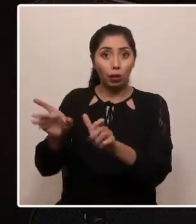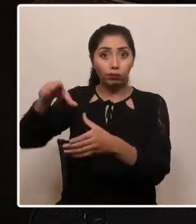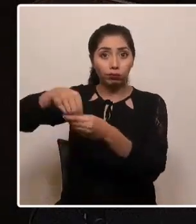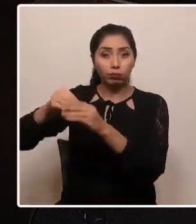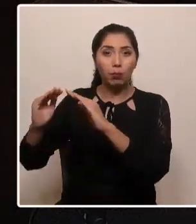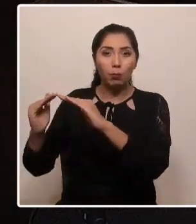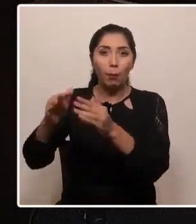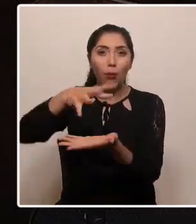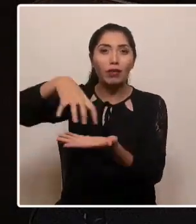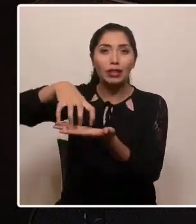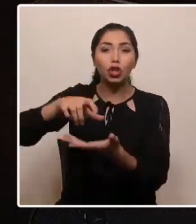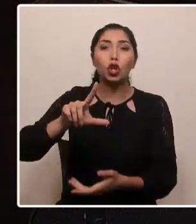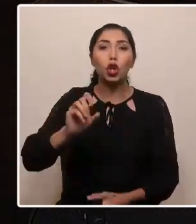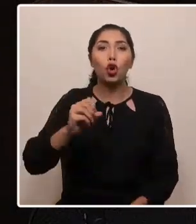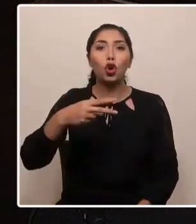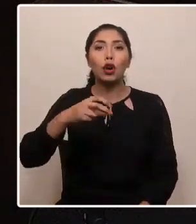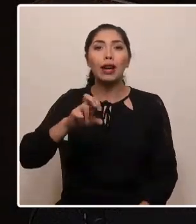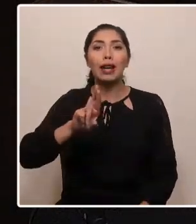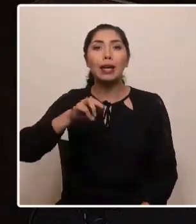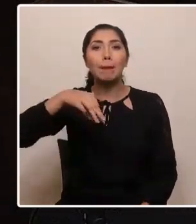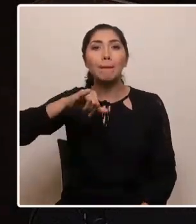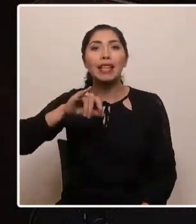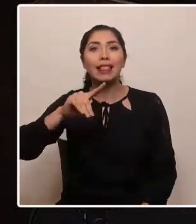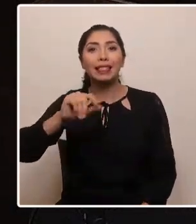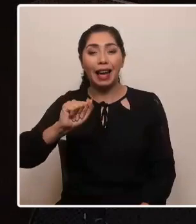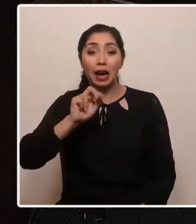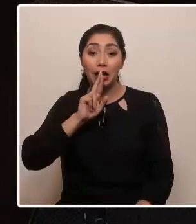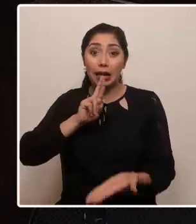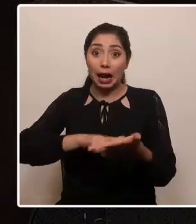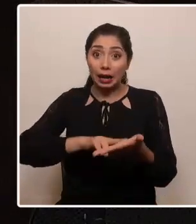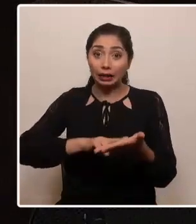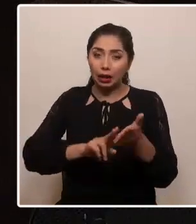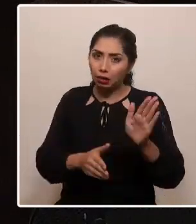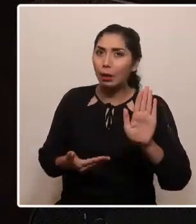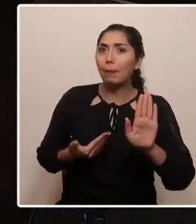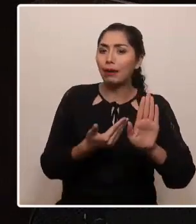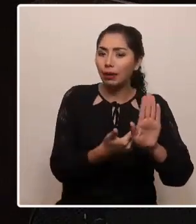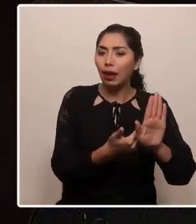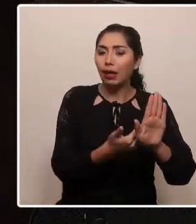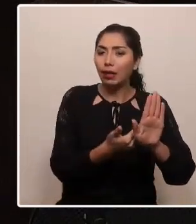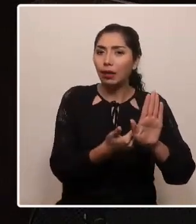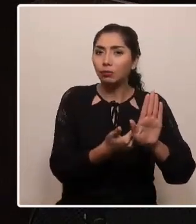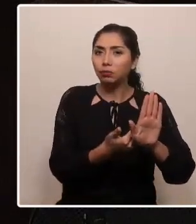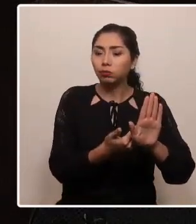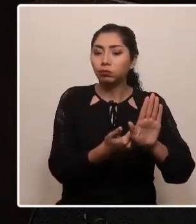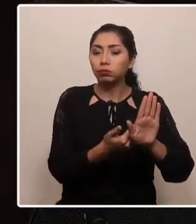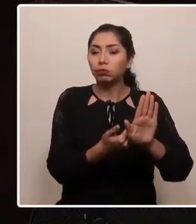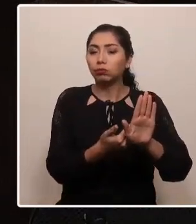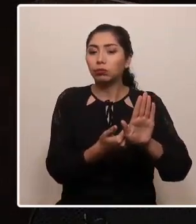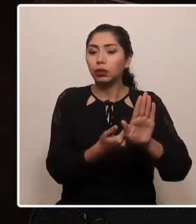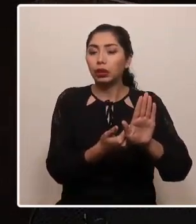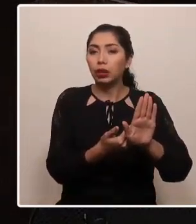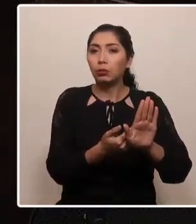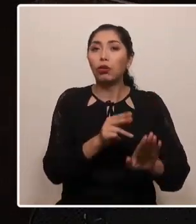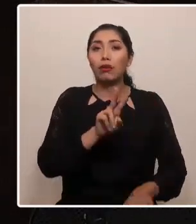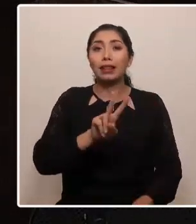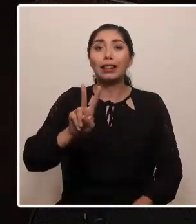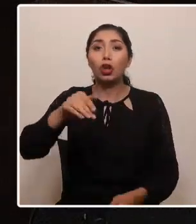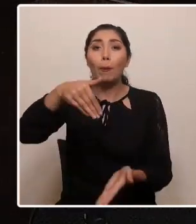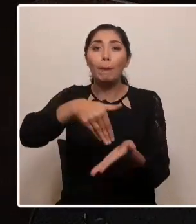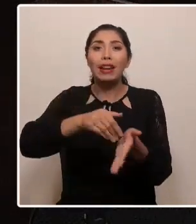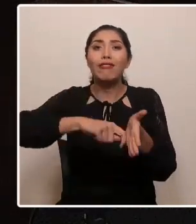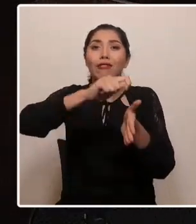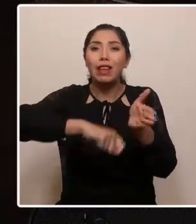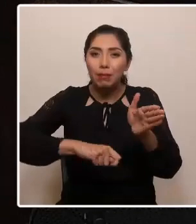Loermida, que esta es una carta respaldada por 22, es una carta que apoya una iniciativa respaldada por 22.000 firmas y